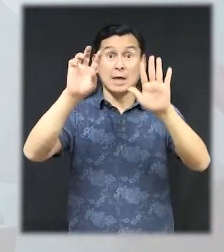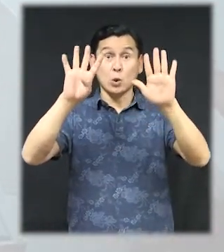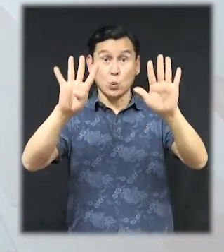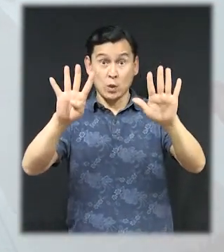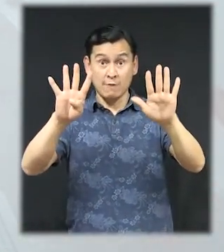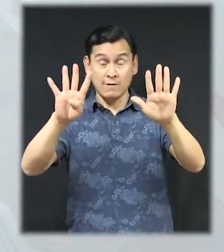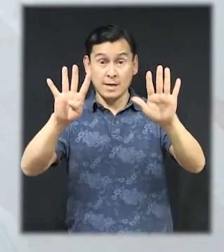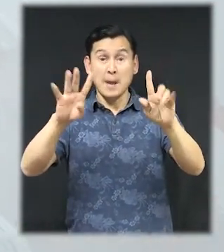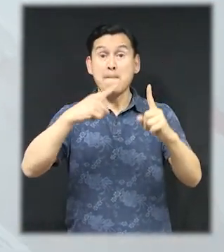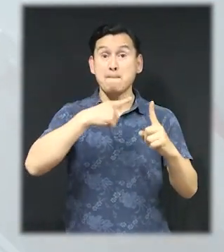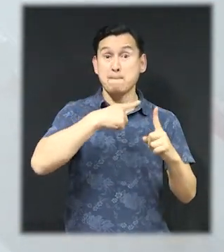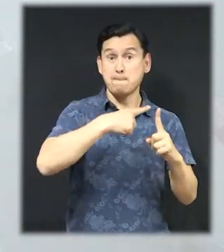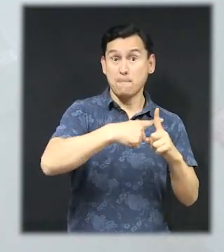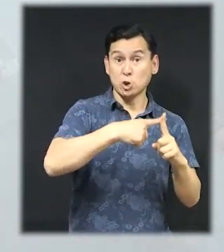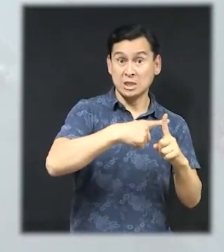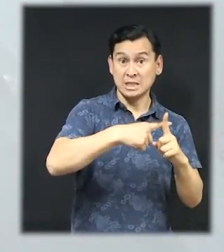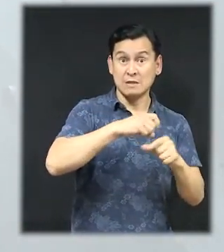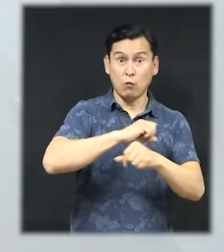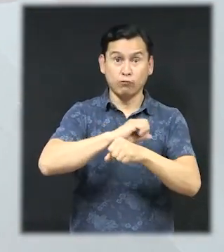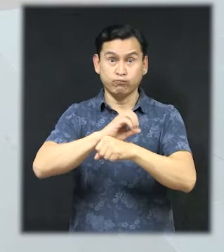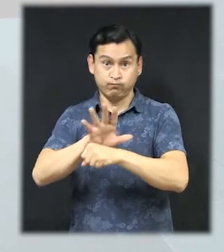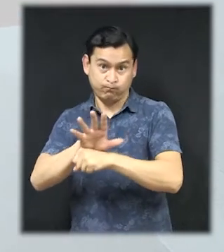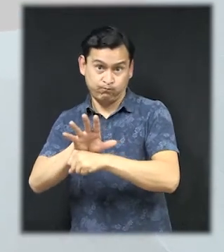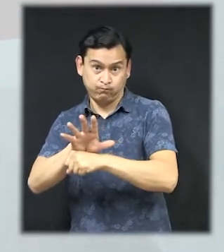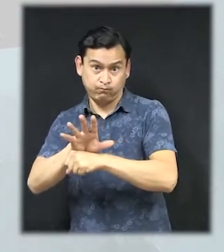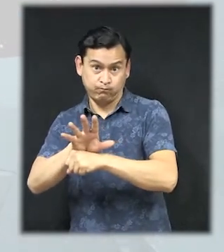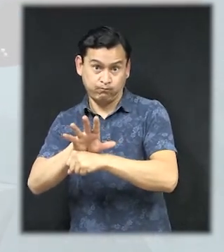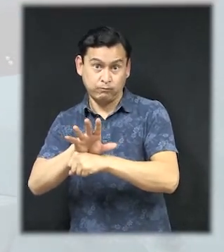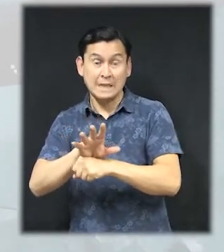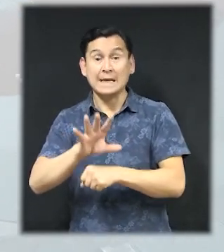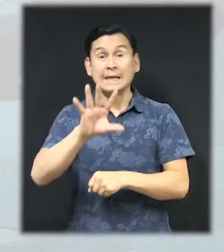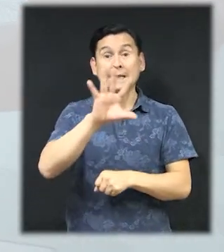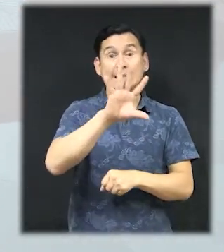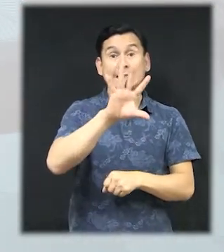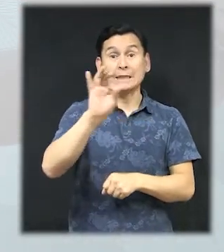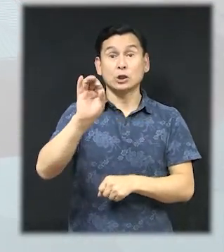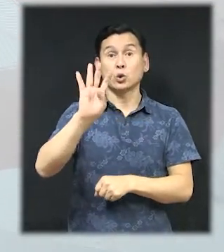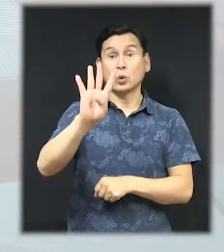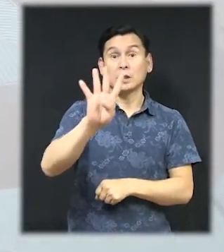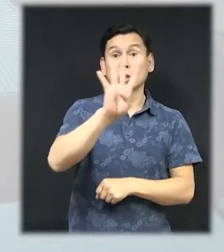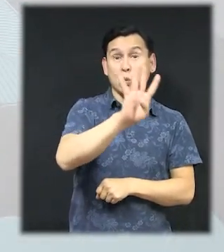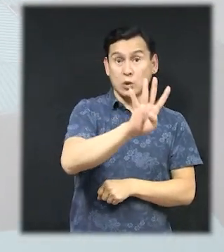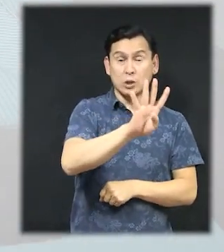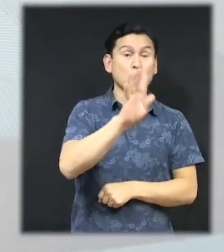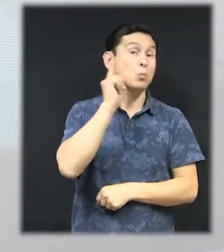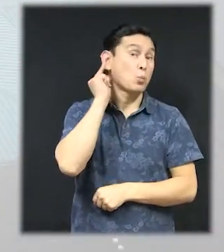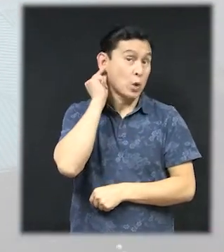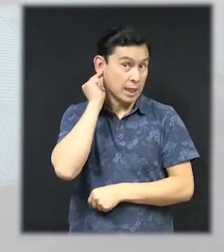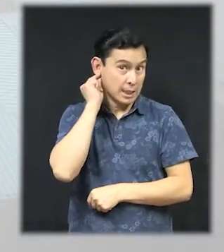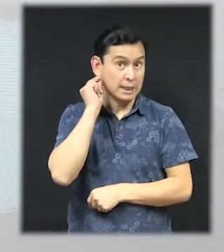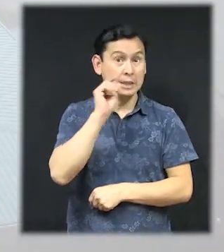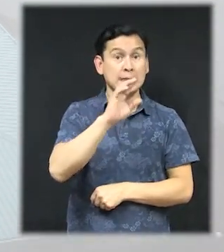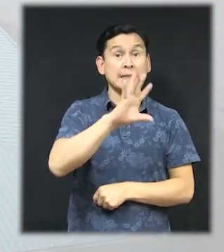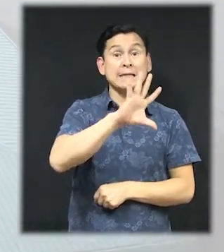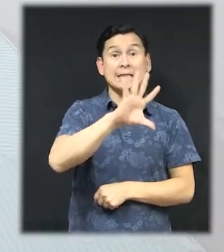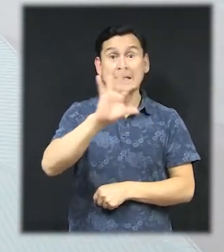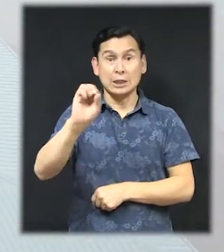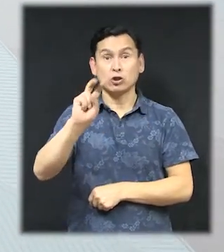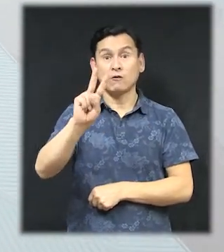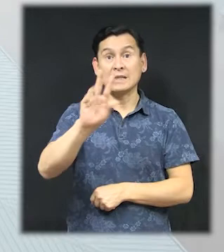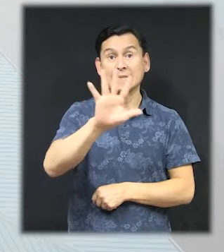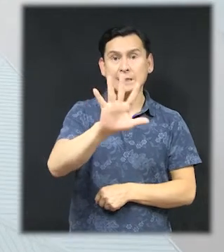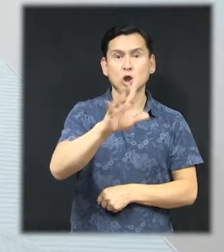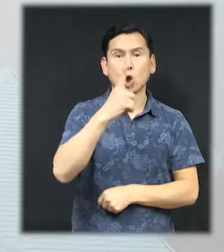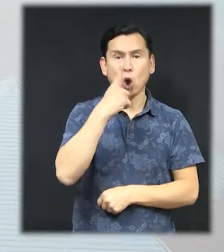PCR positivas para COVID-19, de las cuales 544 corresponden a mujeres y 525